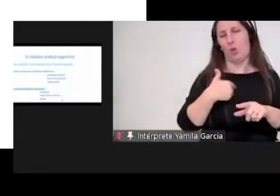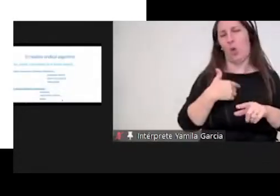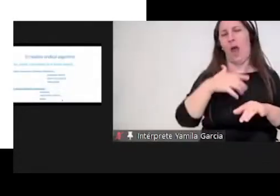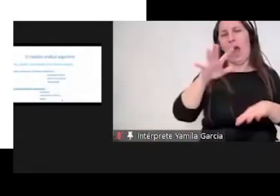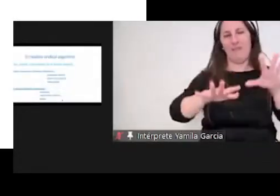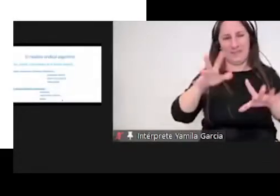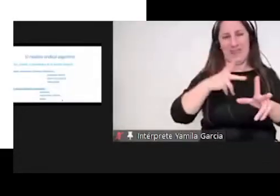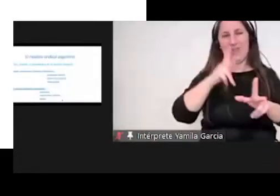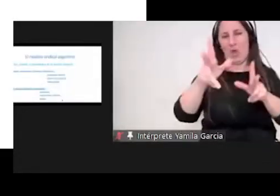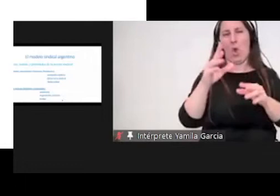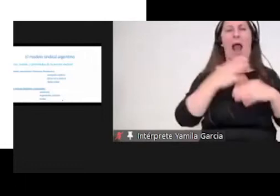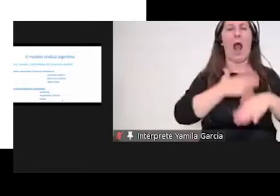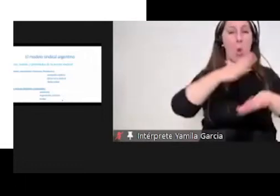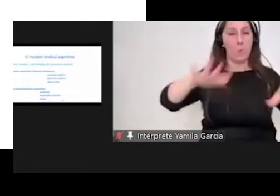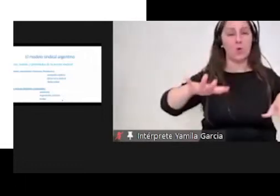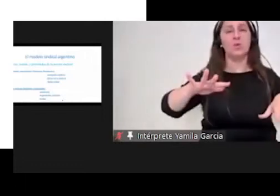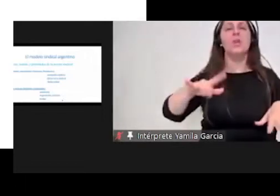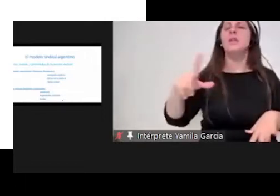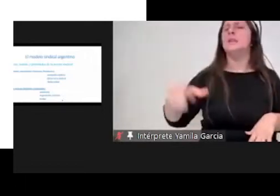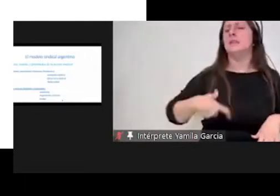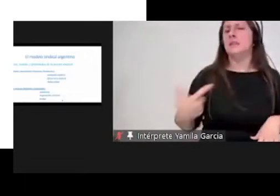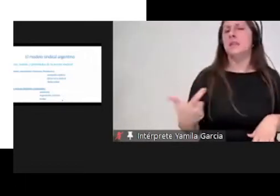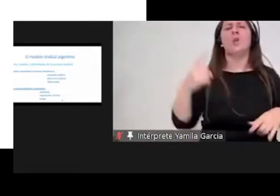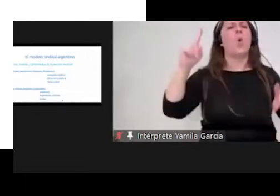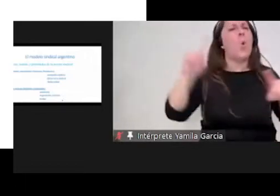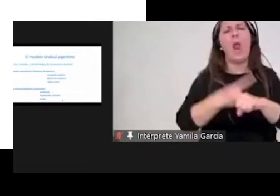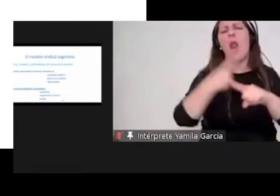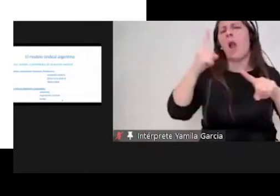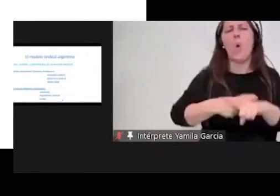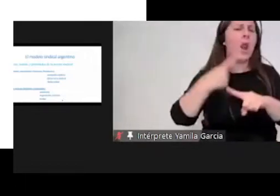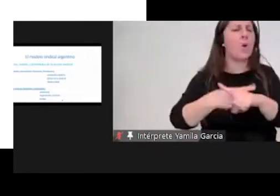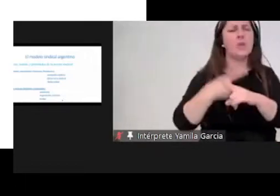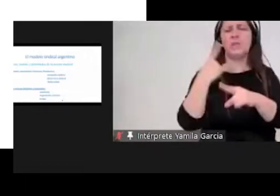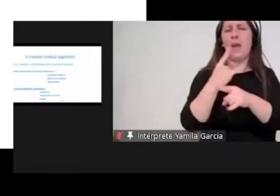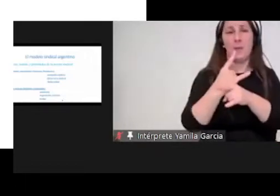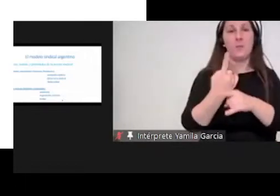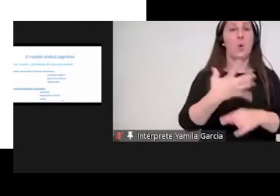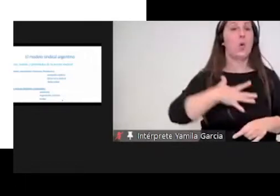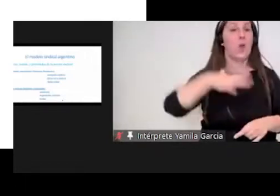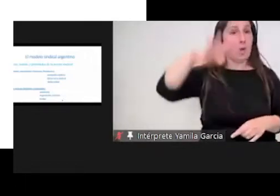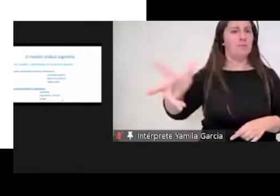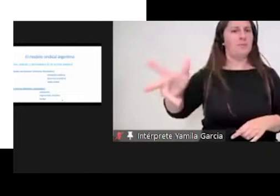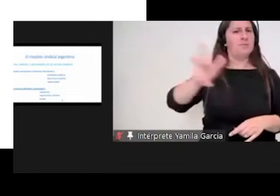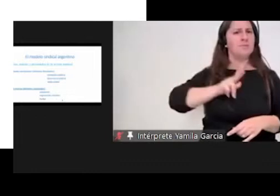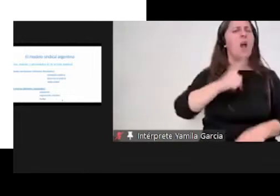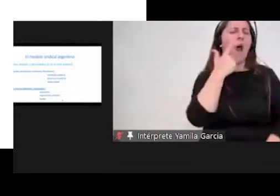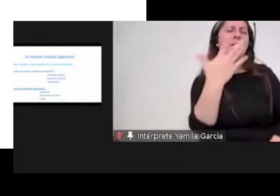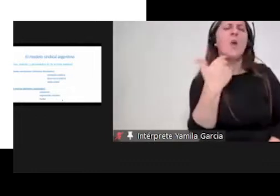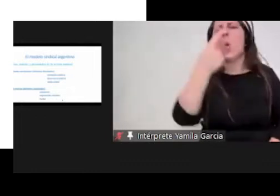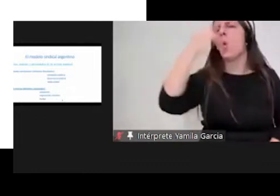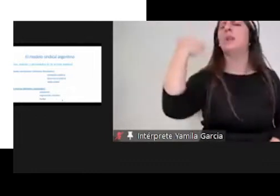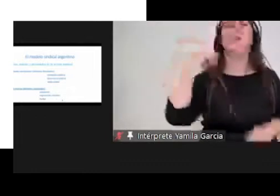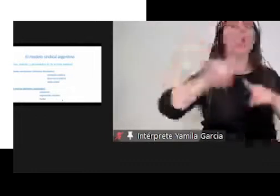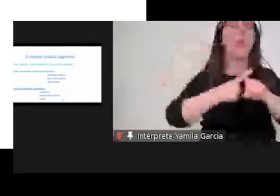la facultad, ¿no? Dice, no, pero los sindicatos hacen huelga todo el tiempo. Una vez un estudiante me planteó eso y le dije, a ver, recordame la última